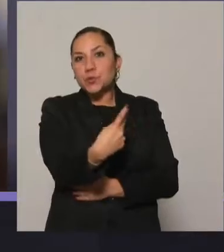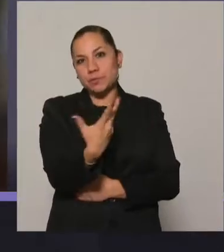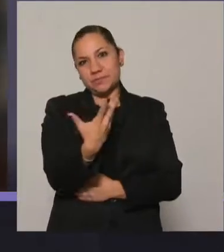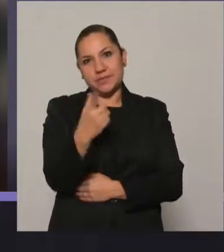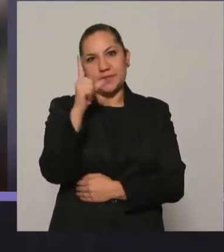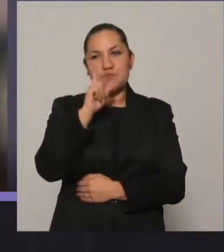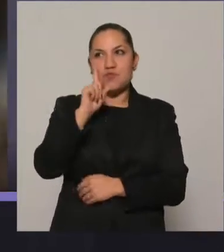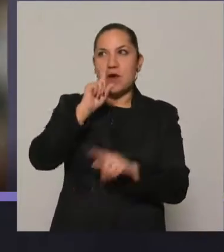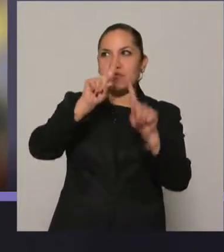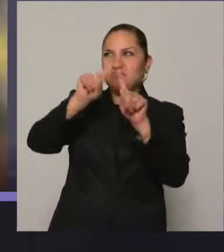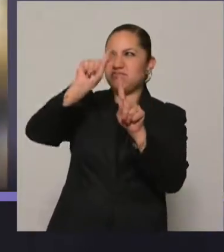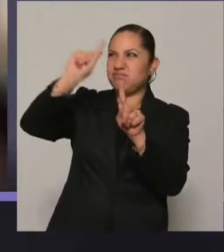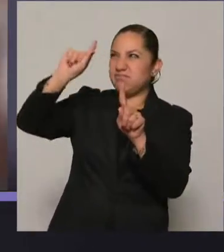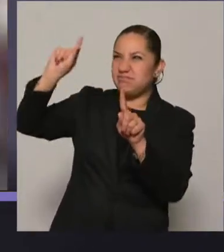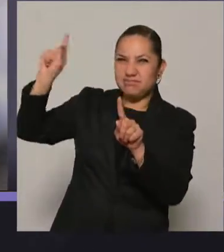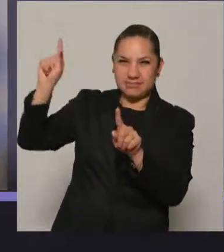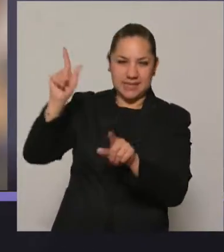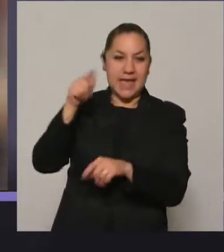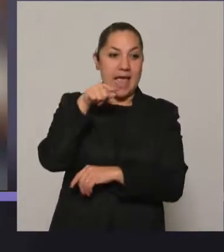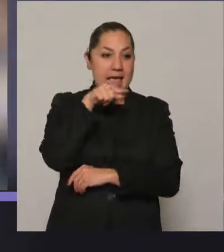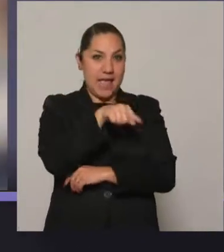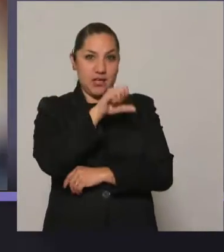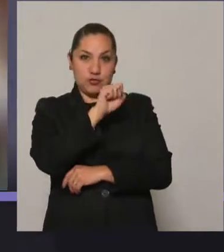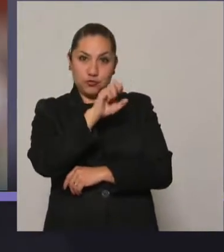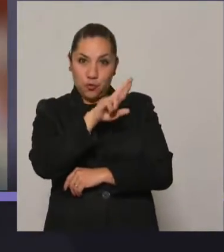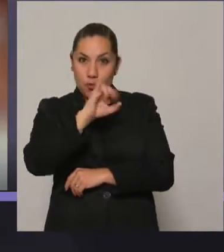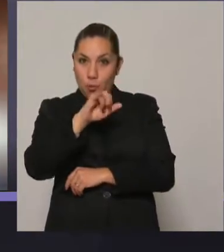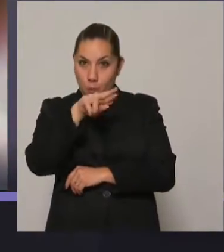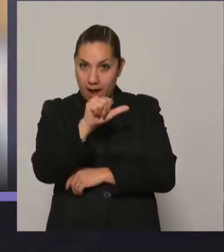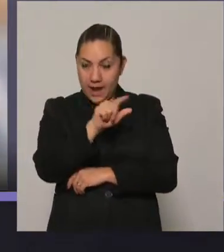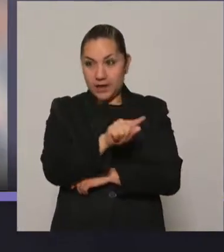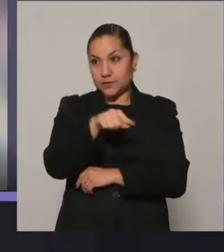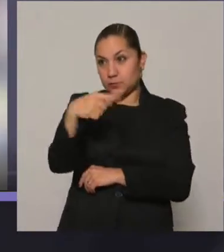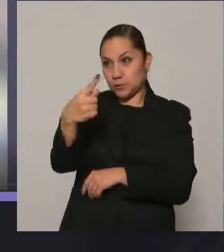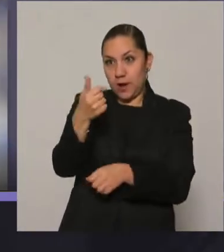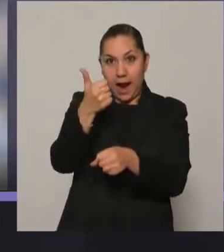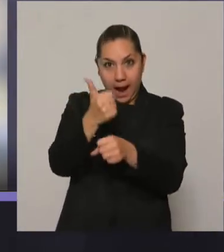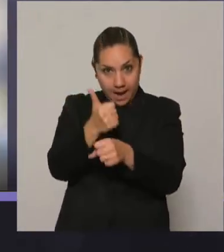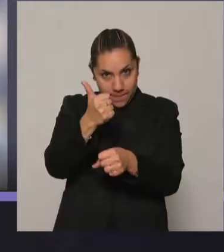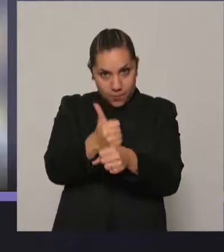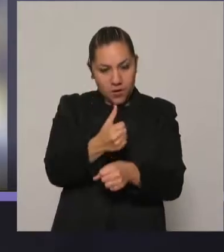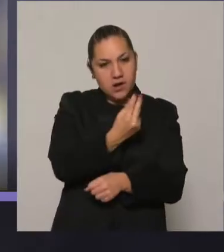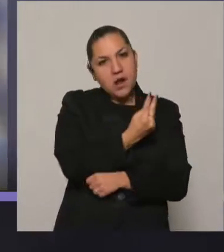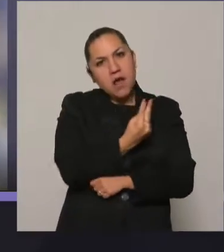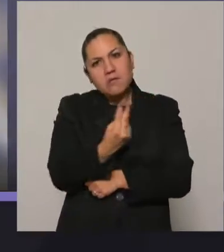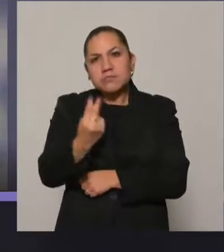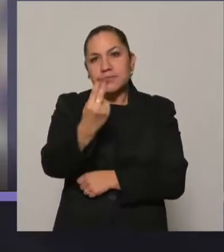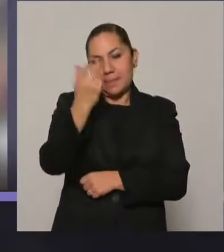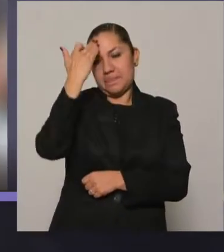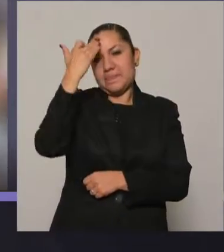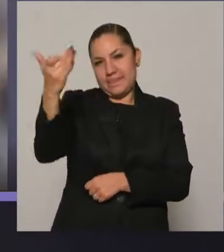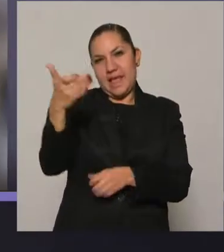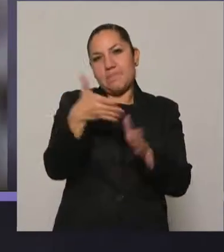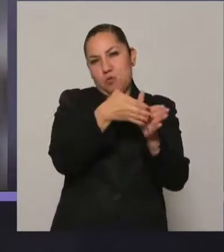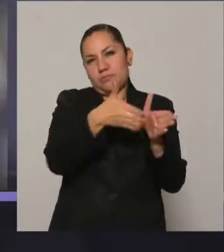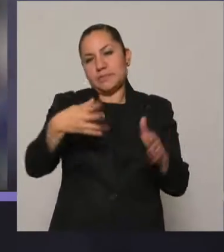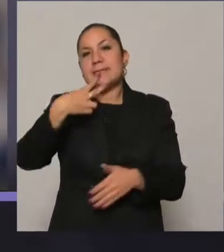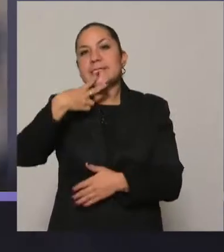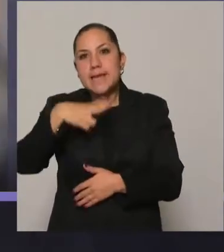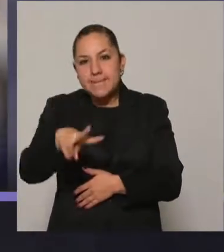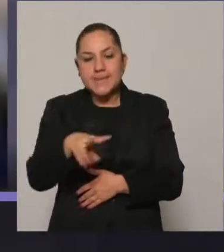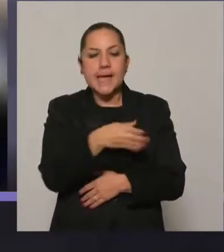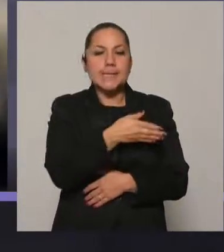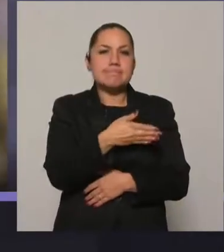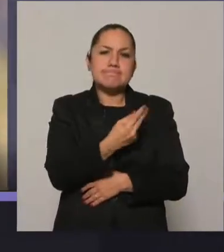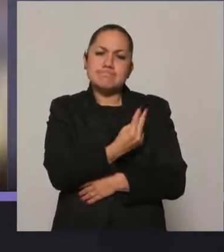musa, Sor Juana Inés de la Cruz, en compañía de su abuelo, en un ambiente navideño y enfrentándose al mal encarnado